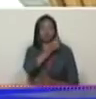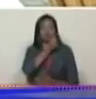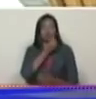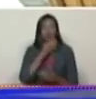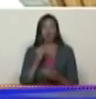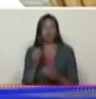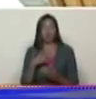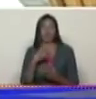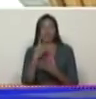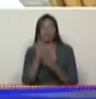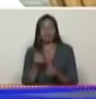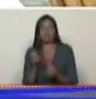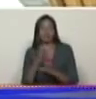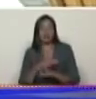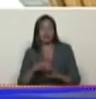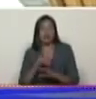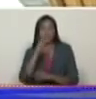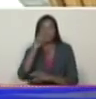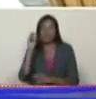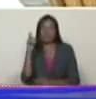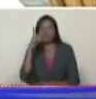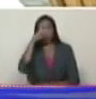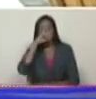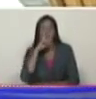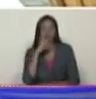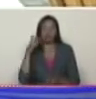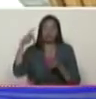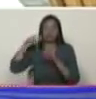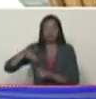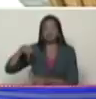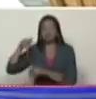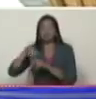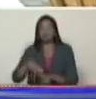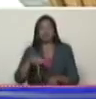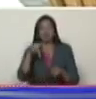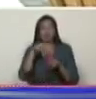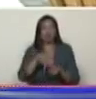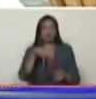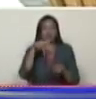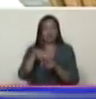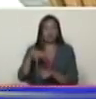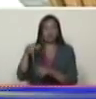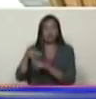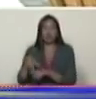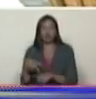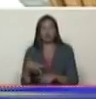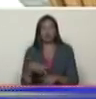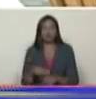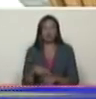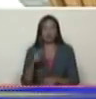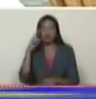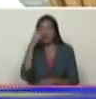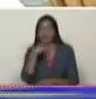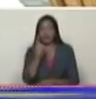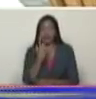nadie entiende. En 20 años ha ido de derrota en derrota, de derrota en derrota. Tiene que haber